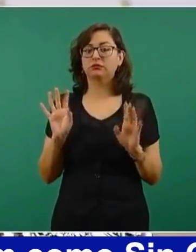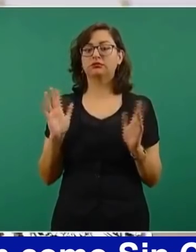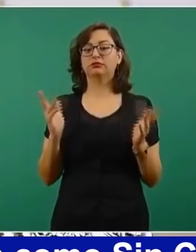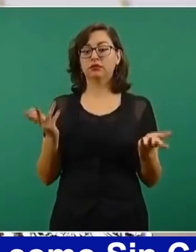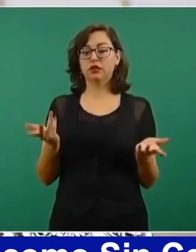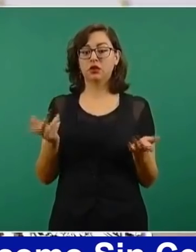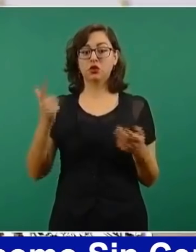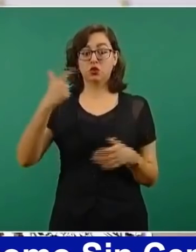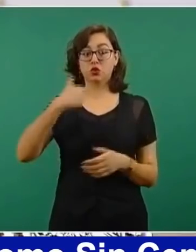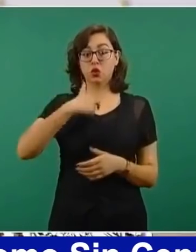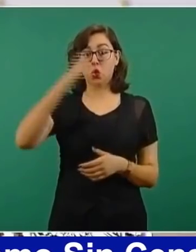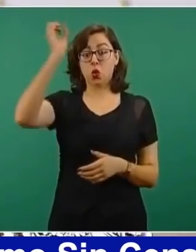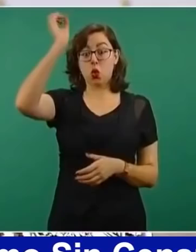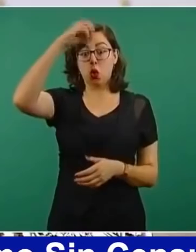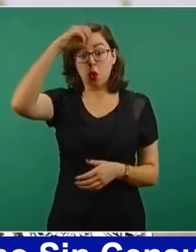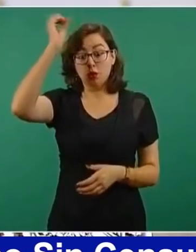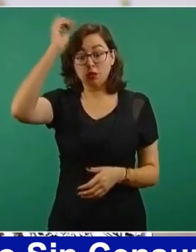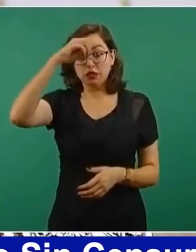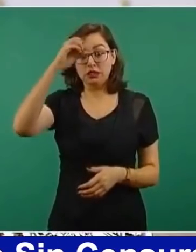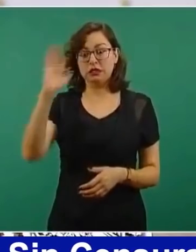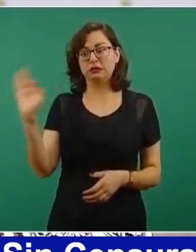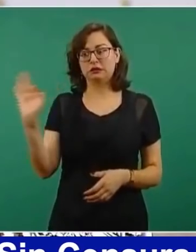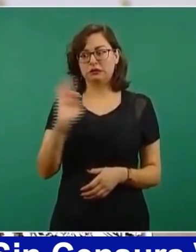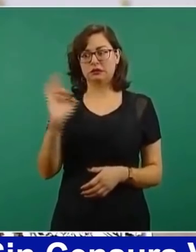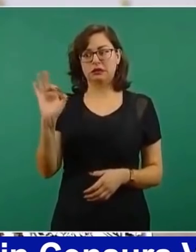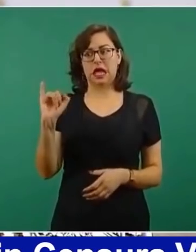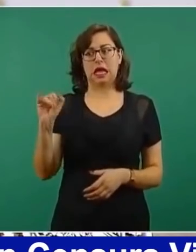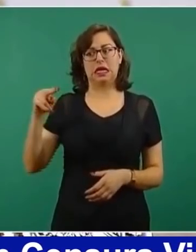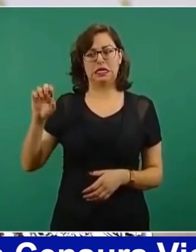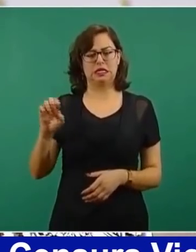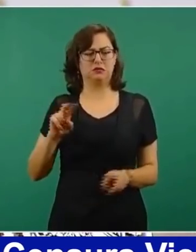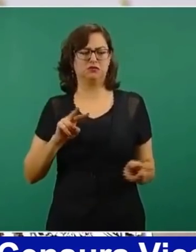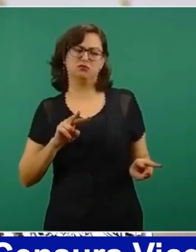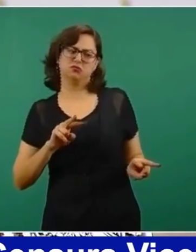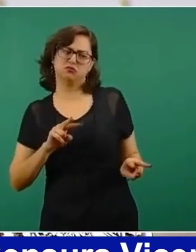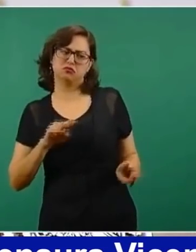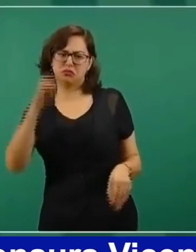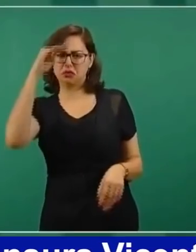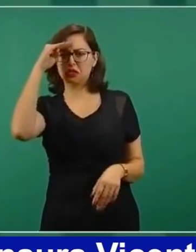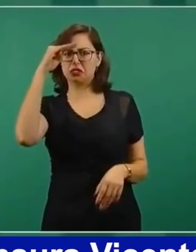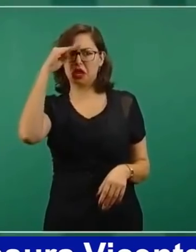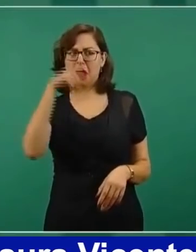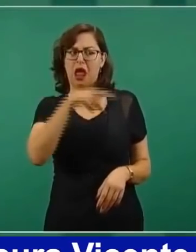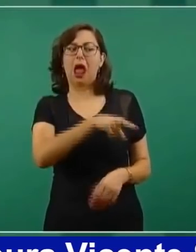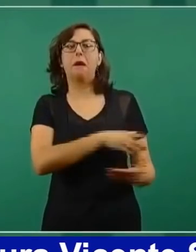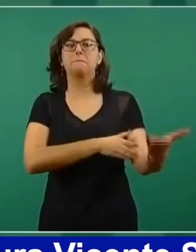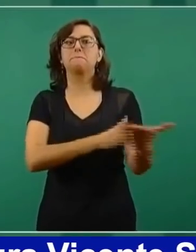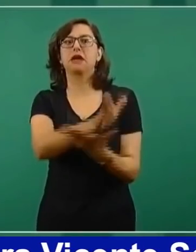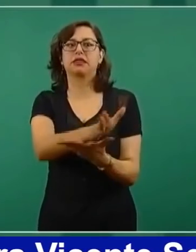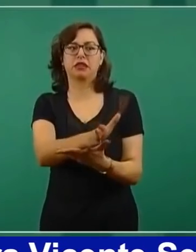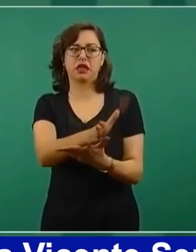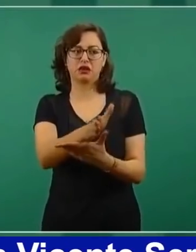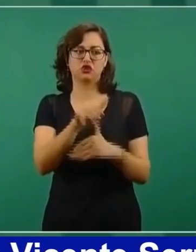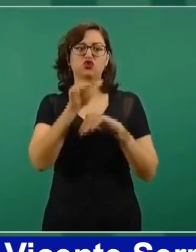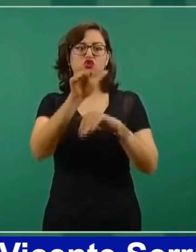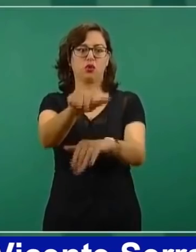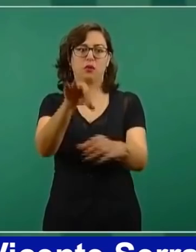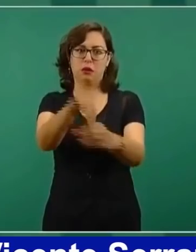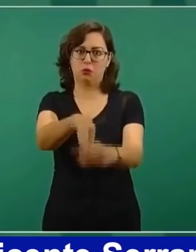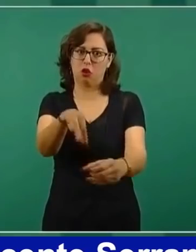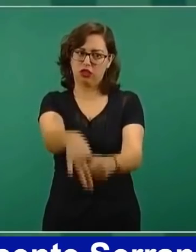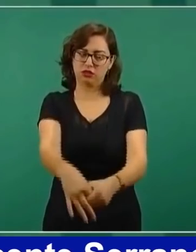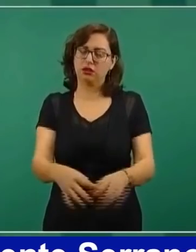pensar o a decir que me estoy metiendo en los procesos electorales. En lo general, porque esto tiene que ver con